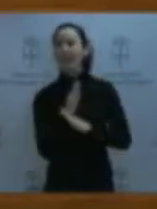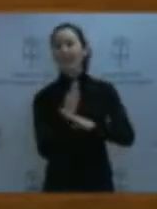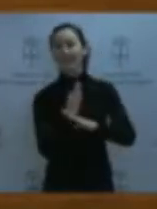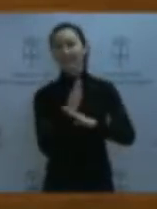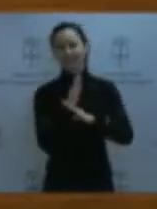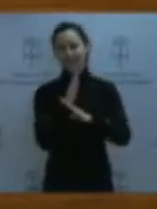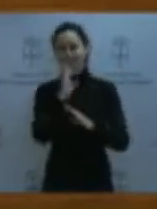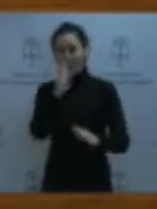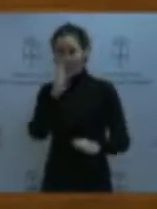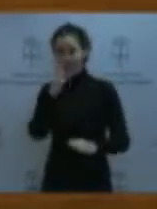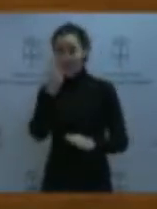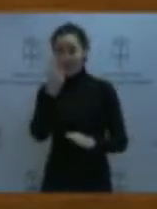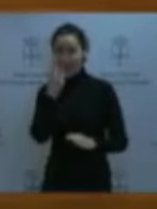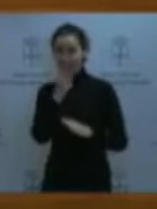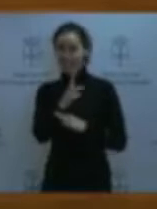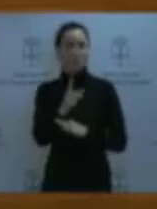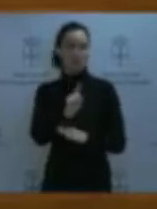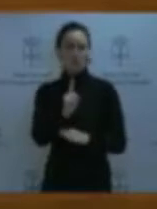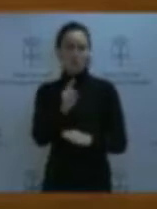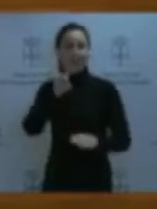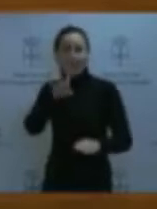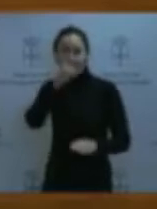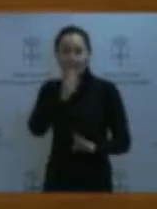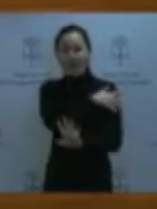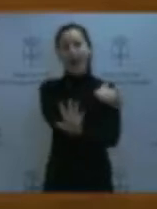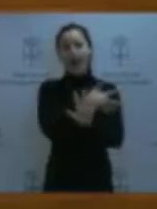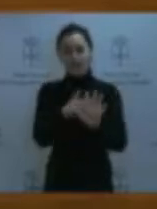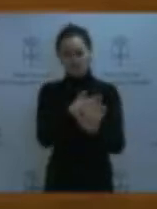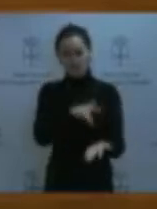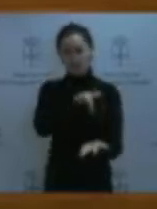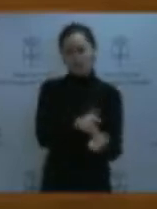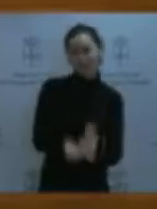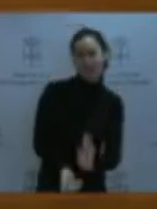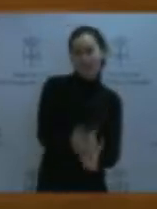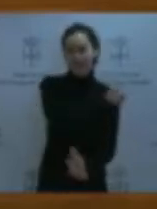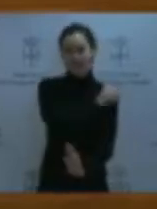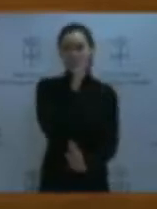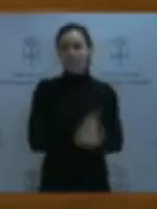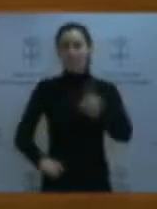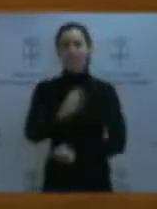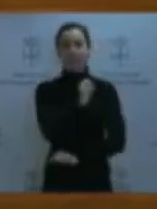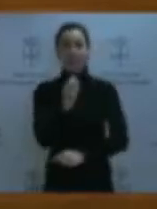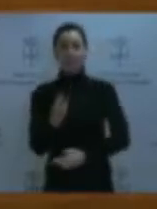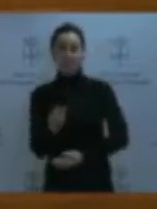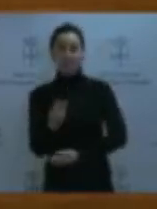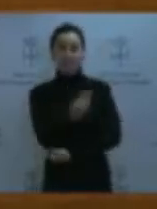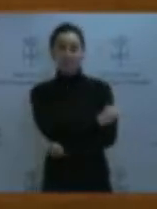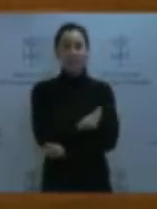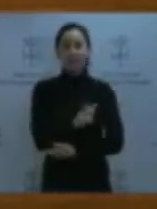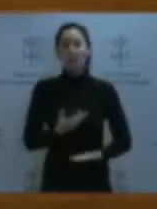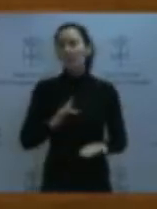de legislatura, sino 15 ya, para saber que los problemas que encontremos en el 0 a 3 son el resultado del agotamiento de un